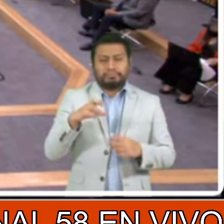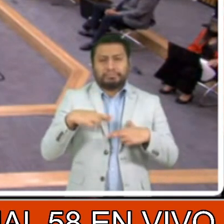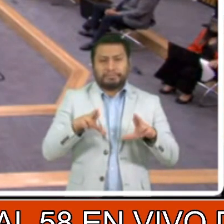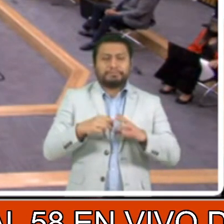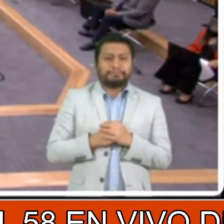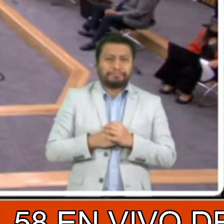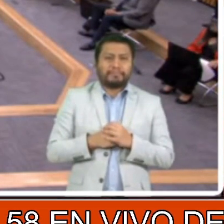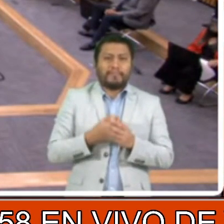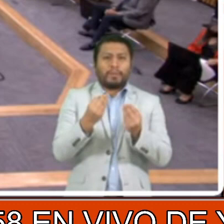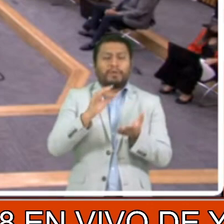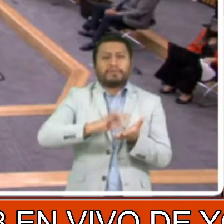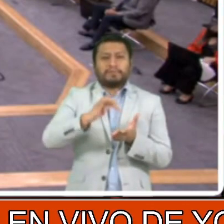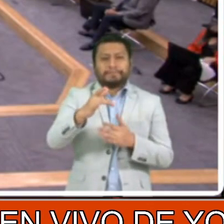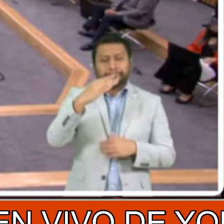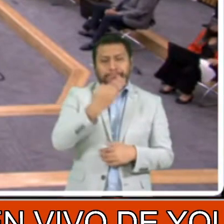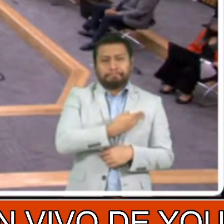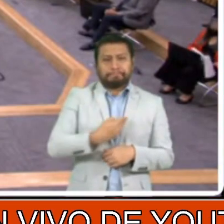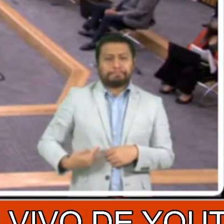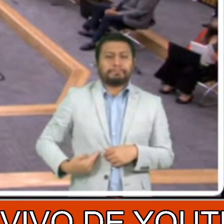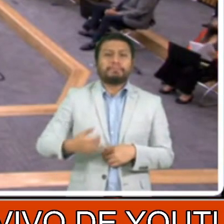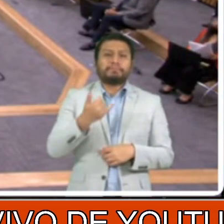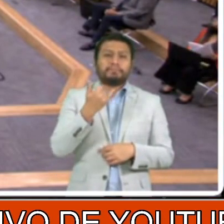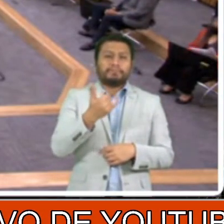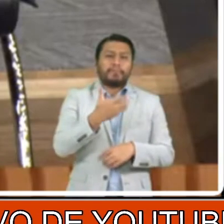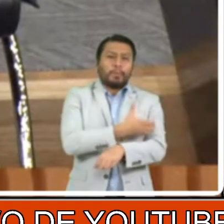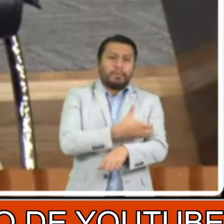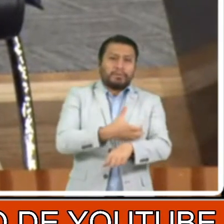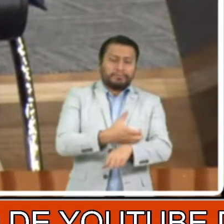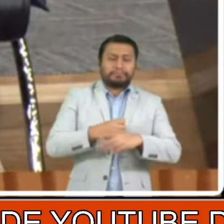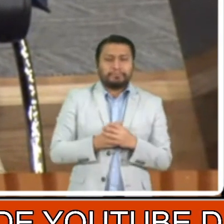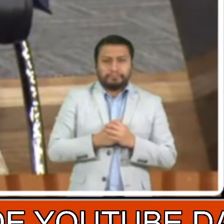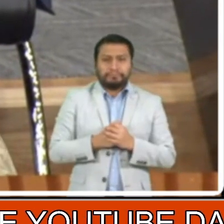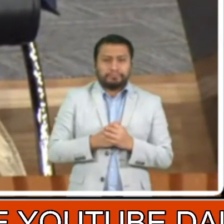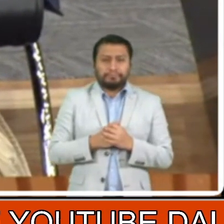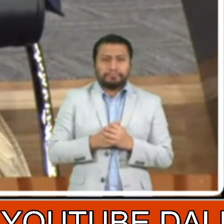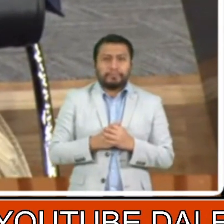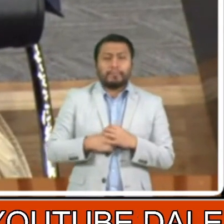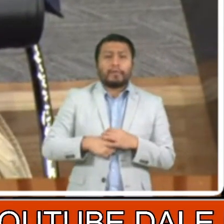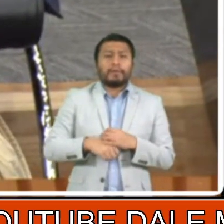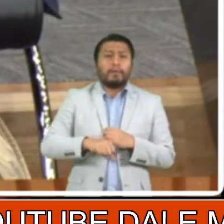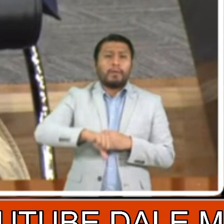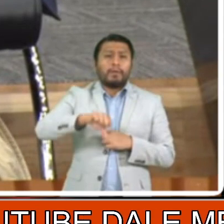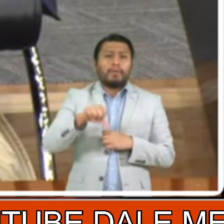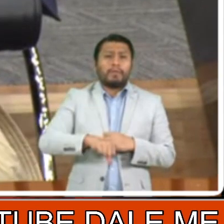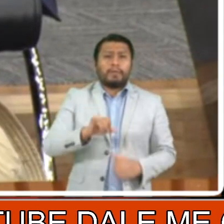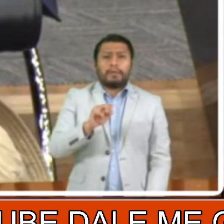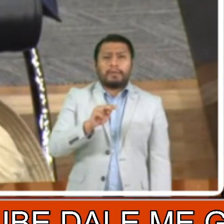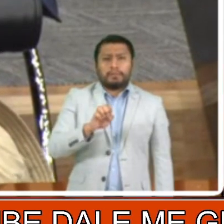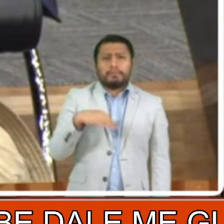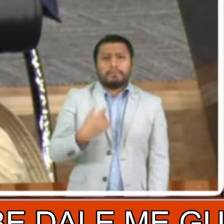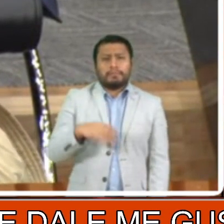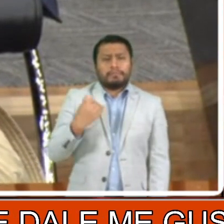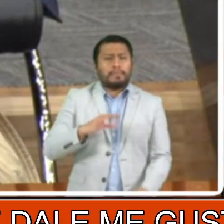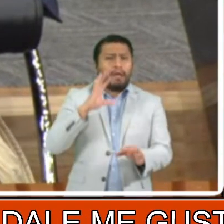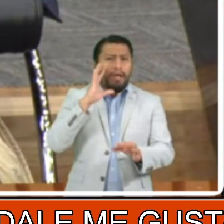Muchas gracias, presidente, compañeras, compañeros. El INE cumple hoy, como lo ha hecho desde su